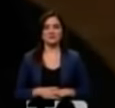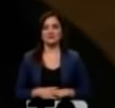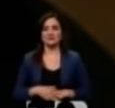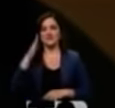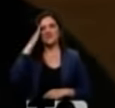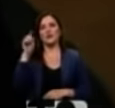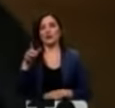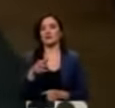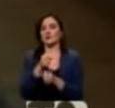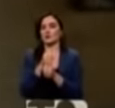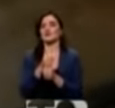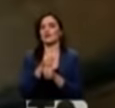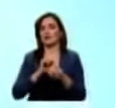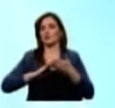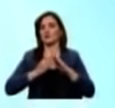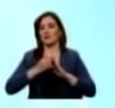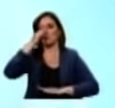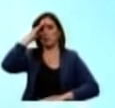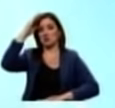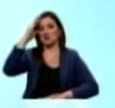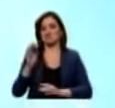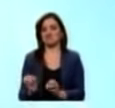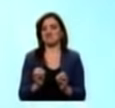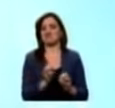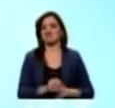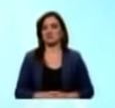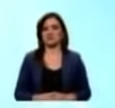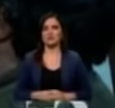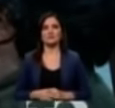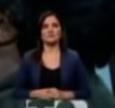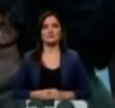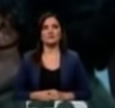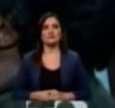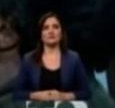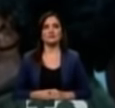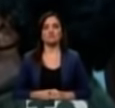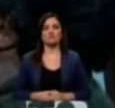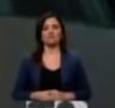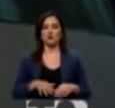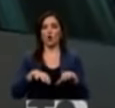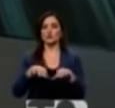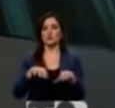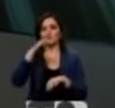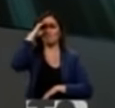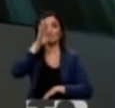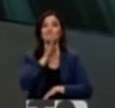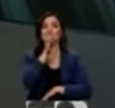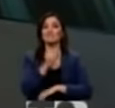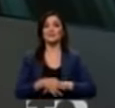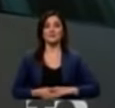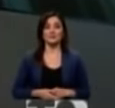que la Quintana de Amagasí del Inca está organizada y tiene una coordinación constante con la policía.